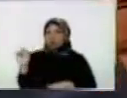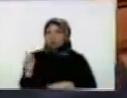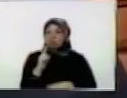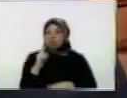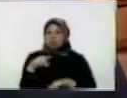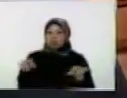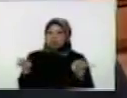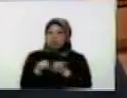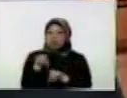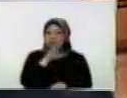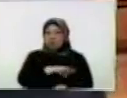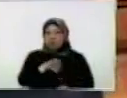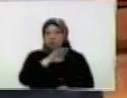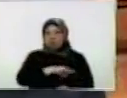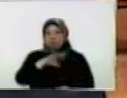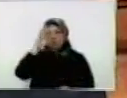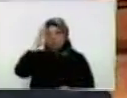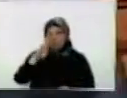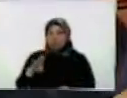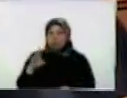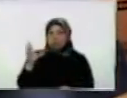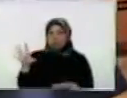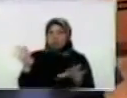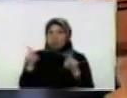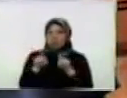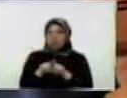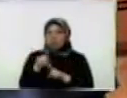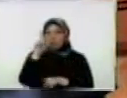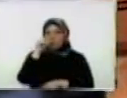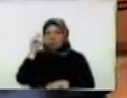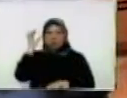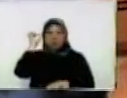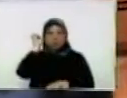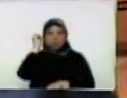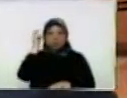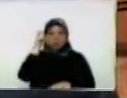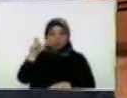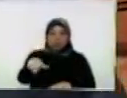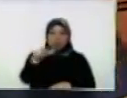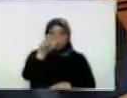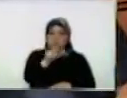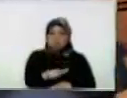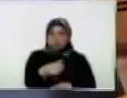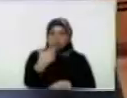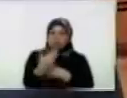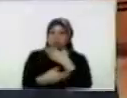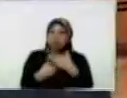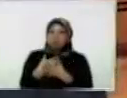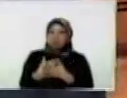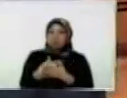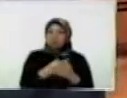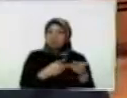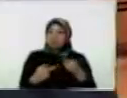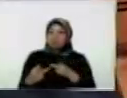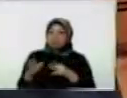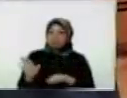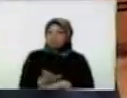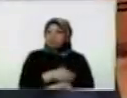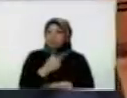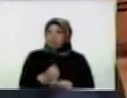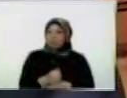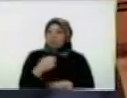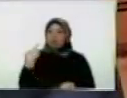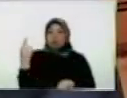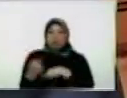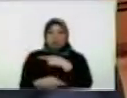Unión Cívico-Militar, que es la unión del hombre, del pueblo, soldado, soldado, pueblo, pilares fundamentales de esta